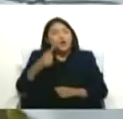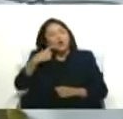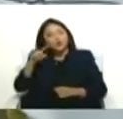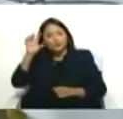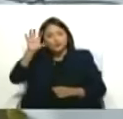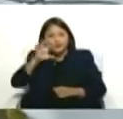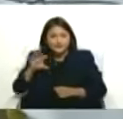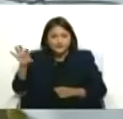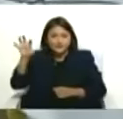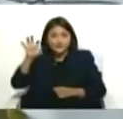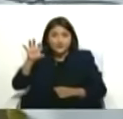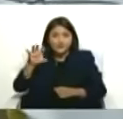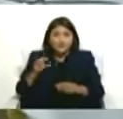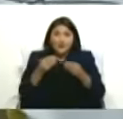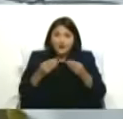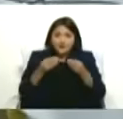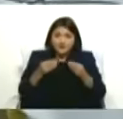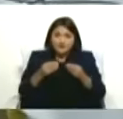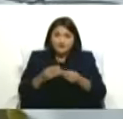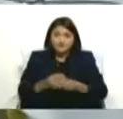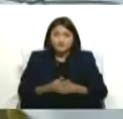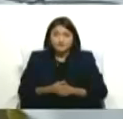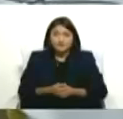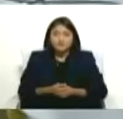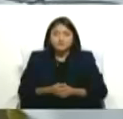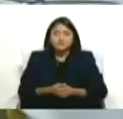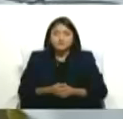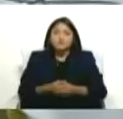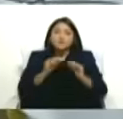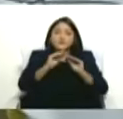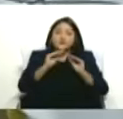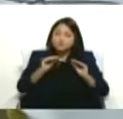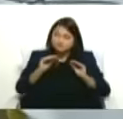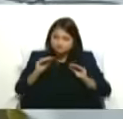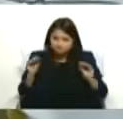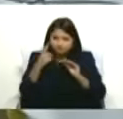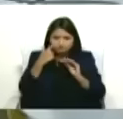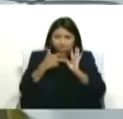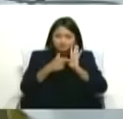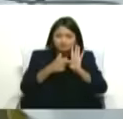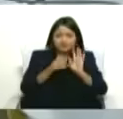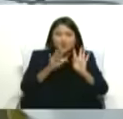internacional, para informar que, con la transmisión del